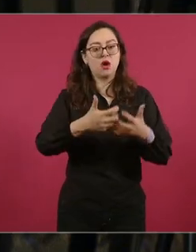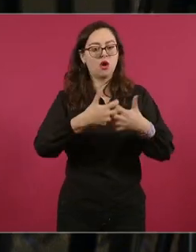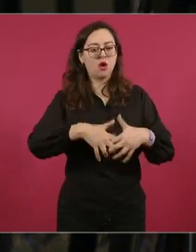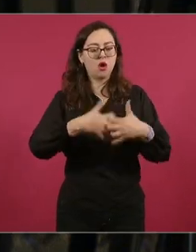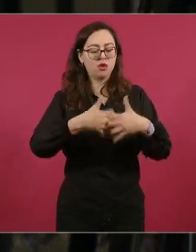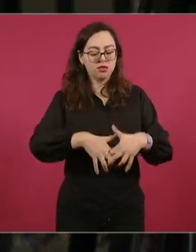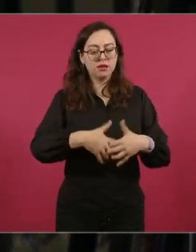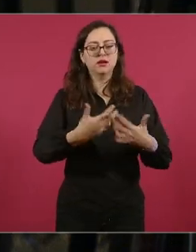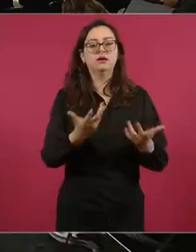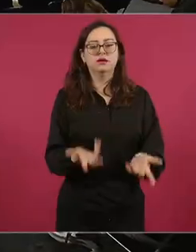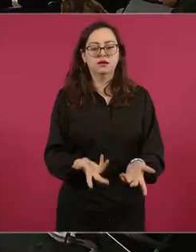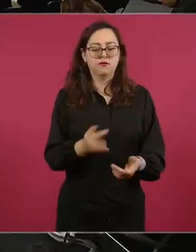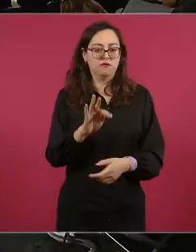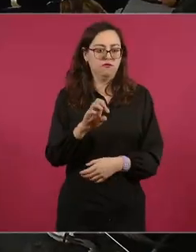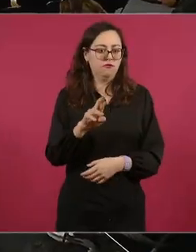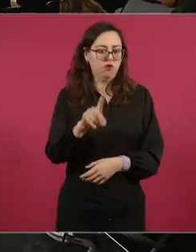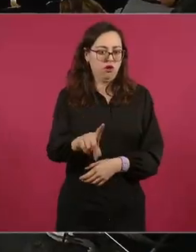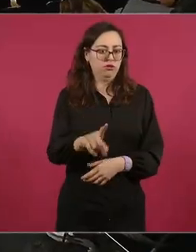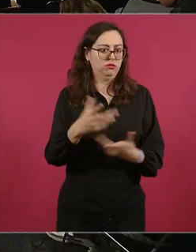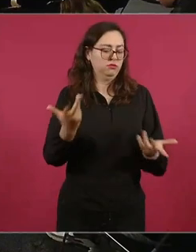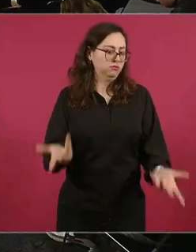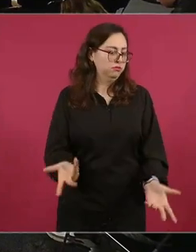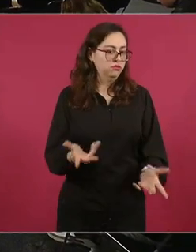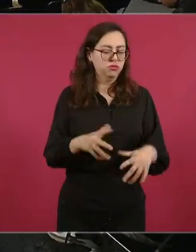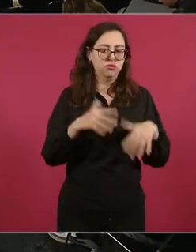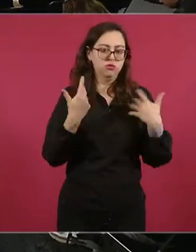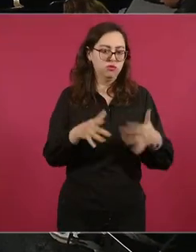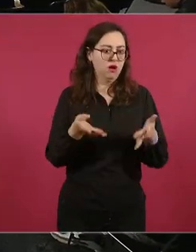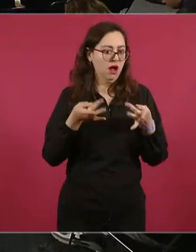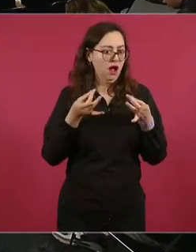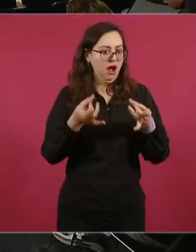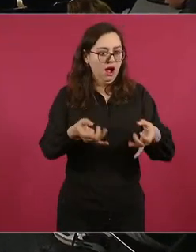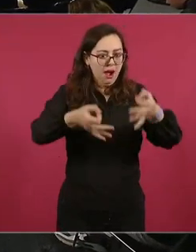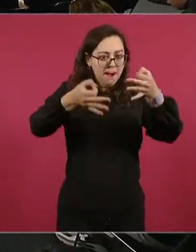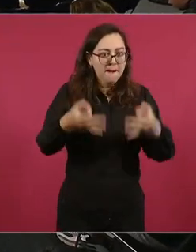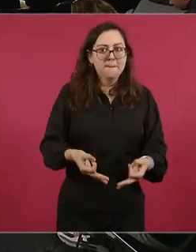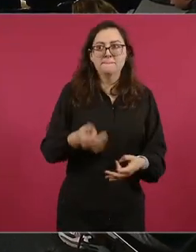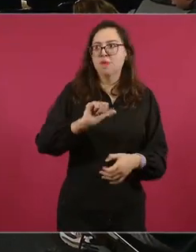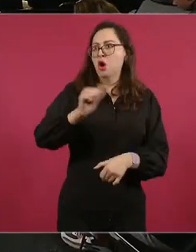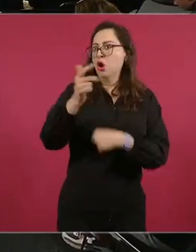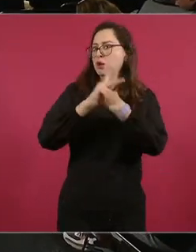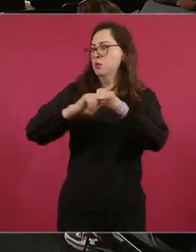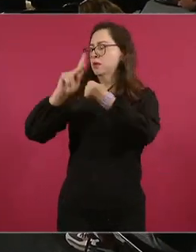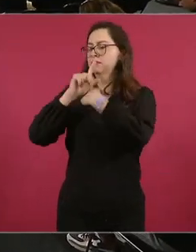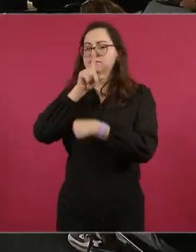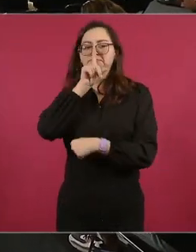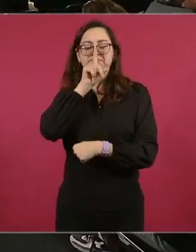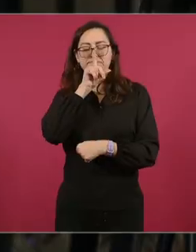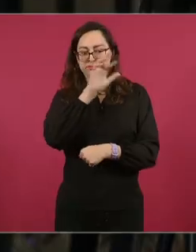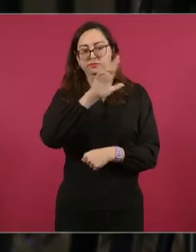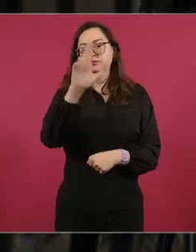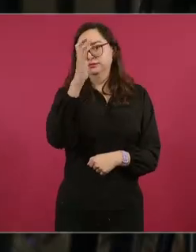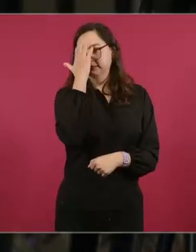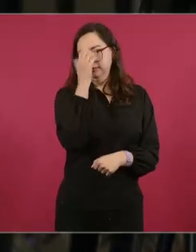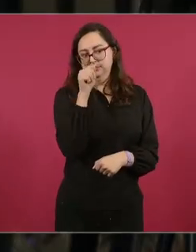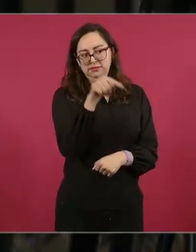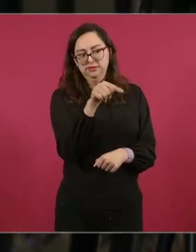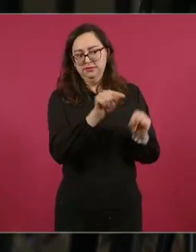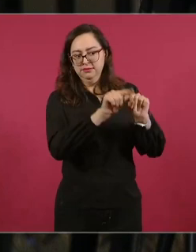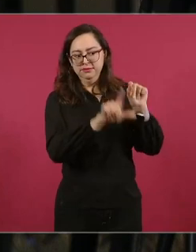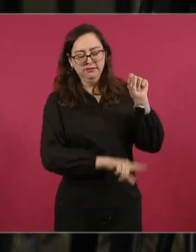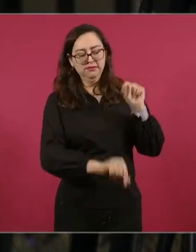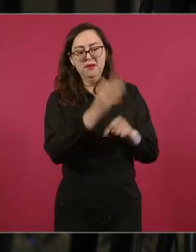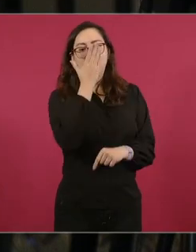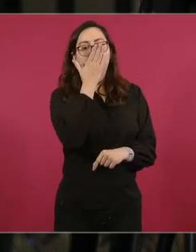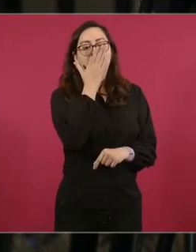en Hermosillo, pues es la más reconocida en el mundo por la calidad de sus procesos, ¿no? Entonces, creo que sí que tenemos las condiciones, su gobierno se ha